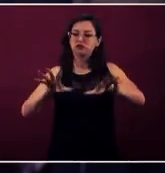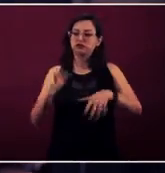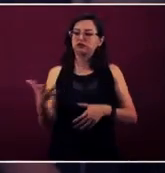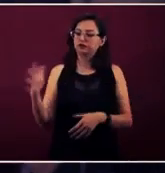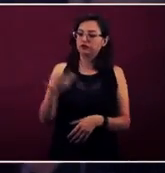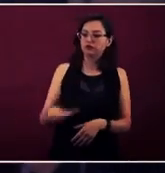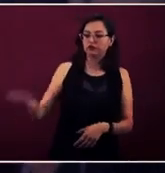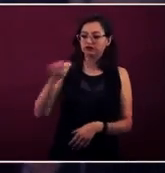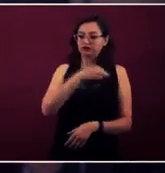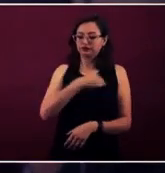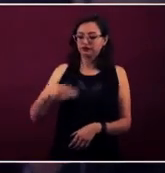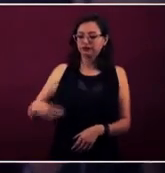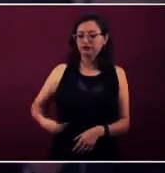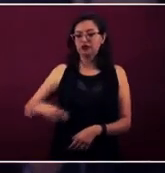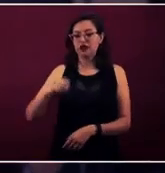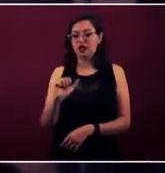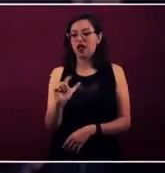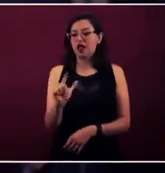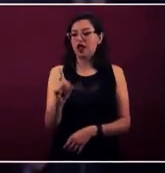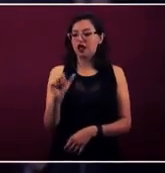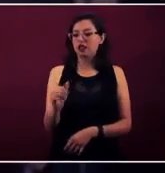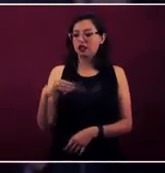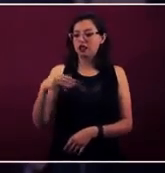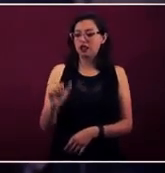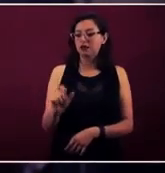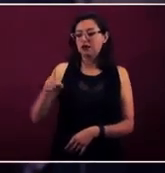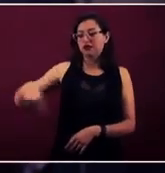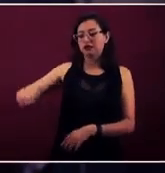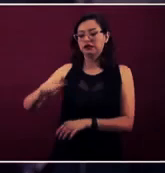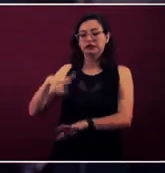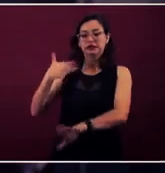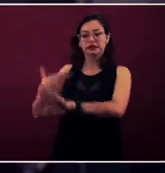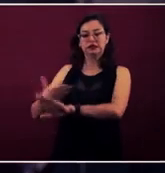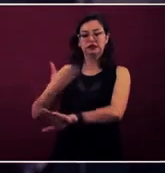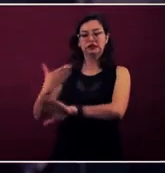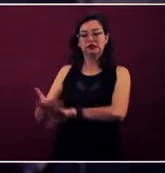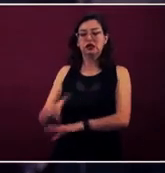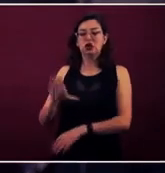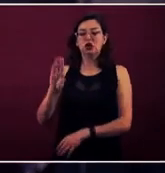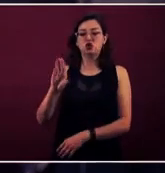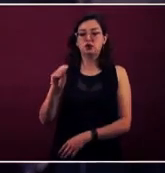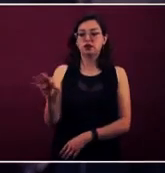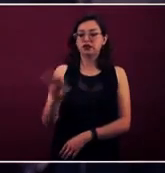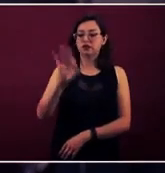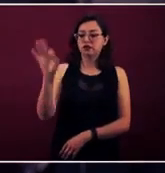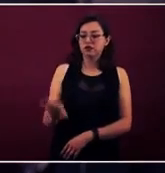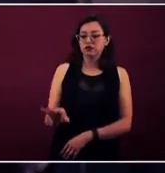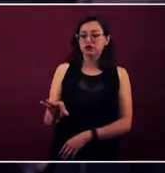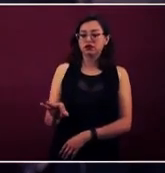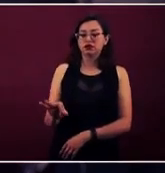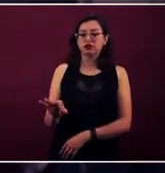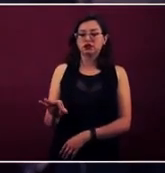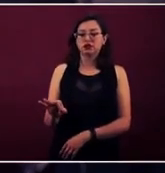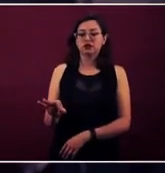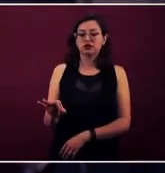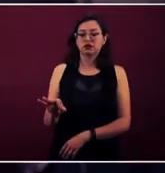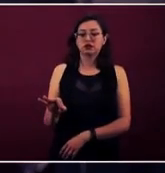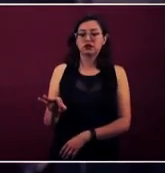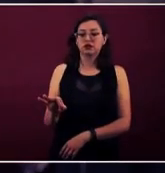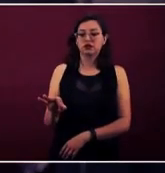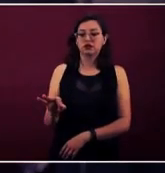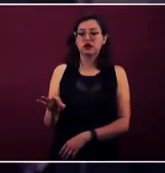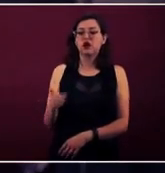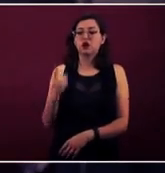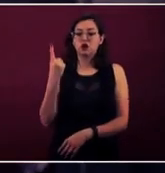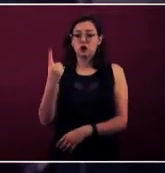del municipio de Aldama que son agredidos, el 90% de esos reportajes, uno de